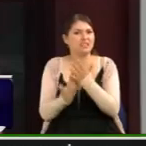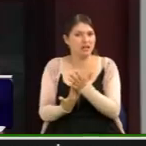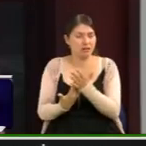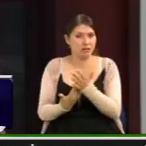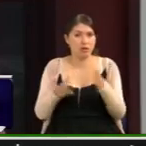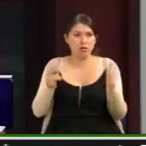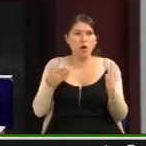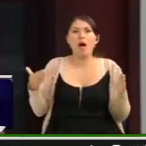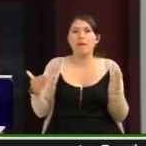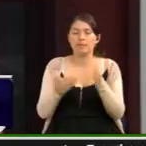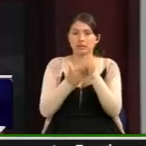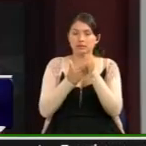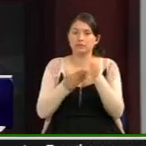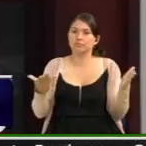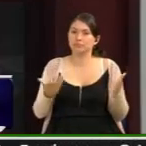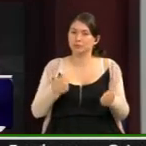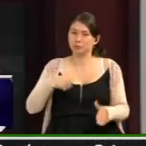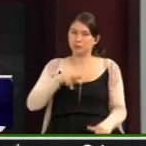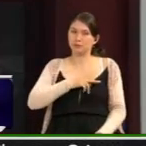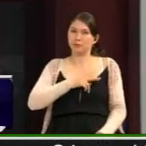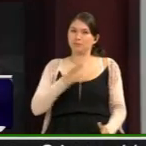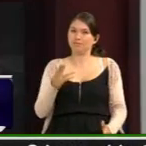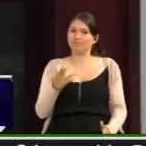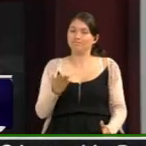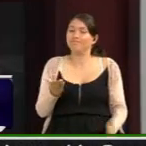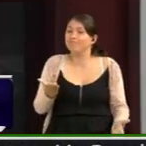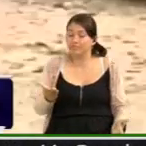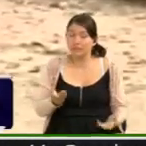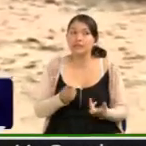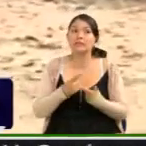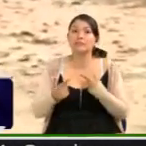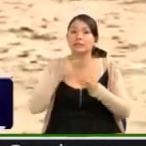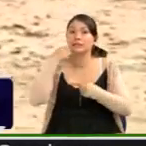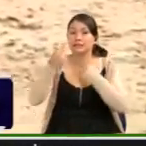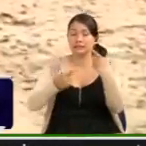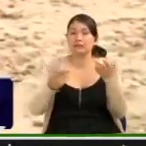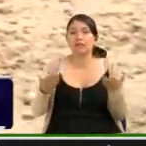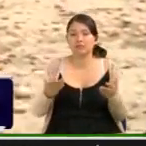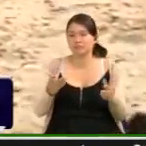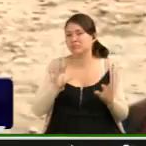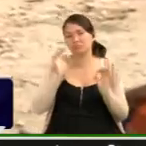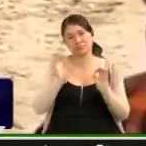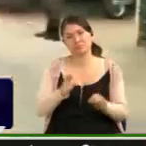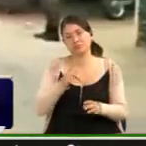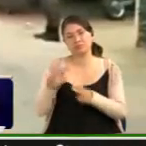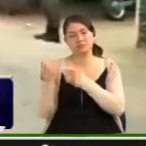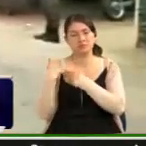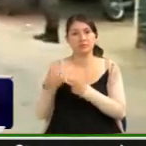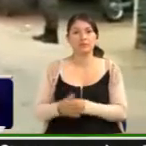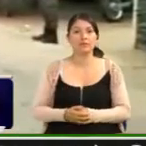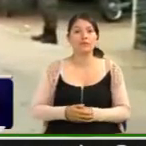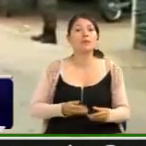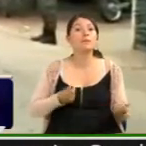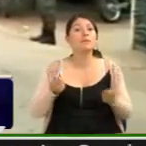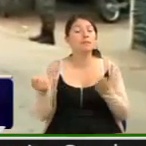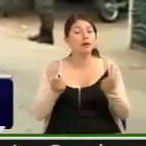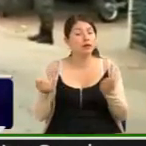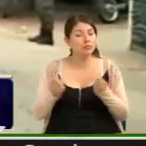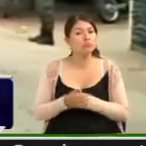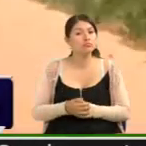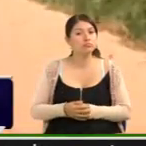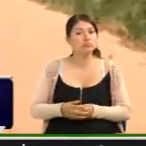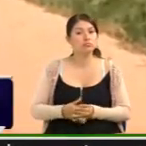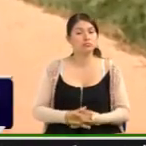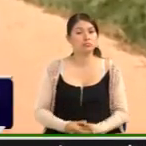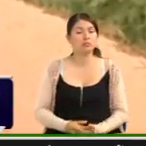no produce amenazas, lo cual no es para nosotros ningún consuelo, pero eso es un indicio que permite descartar su autoría. Asimismo, se maneja la hipótesis